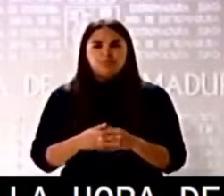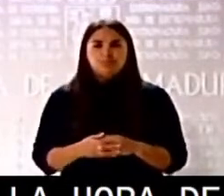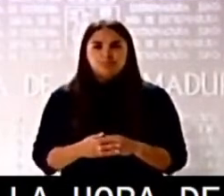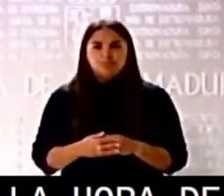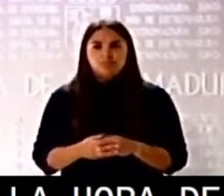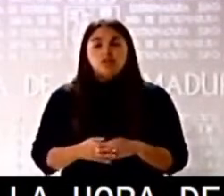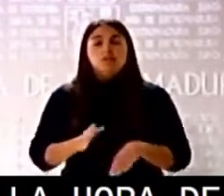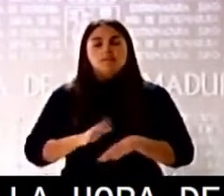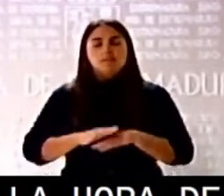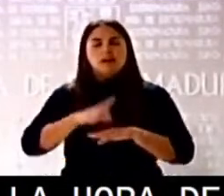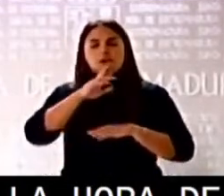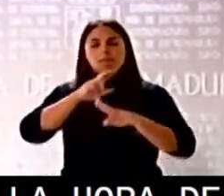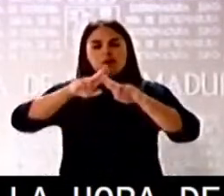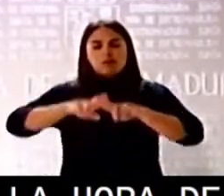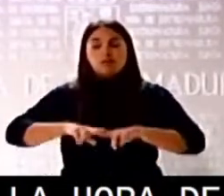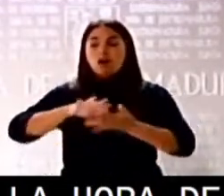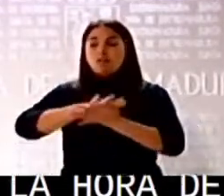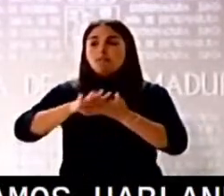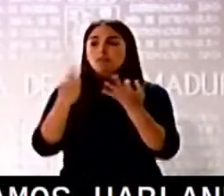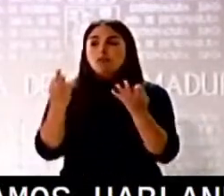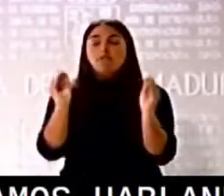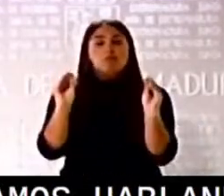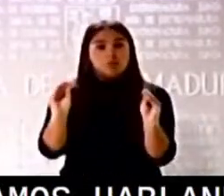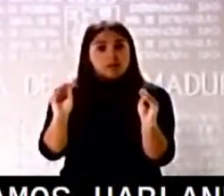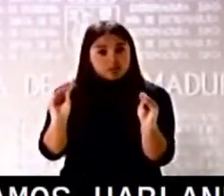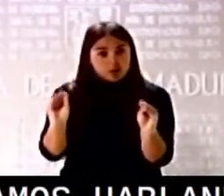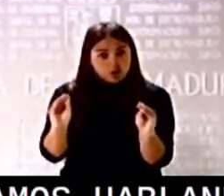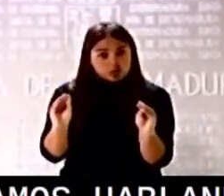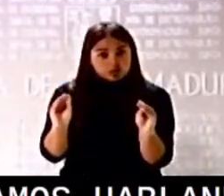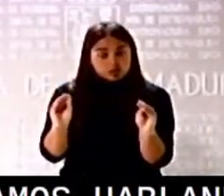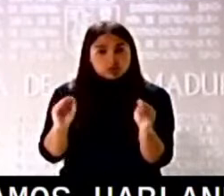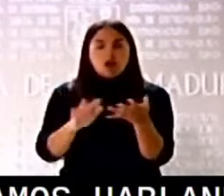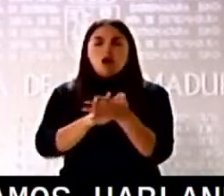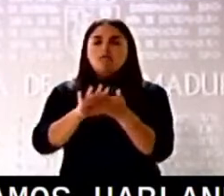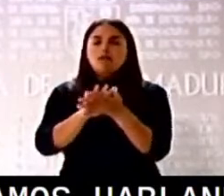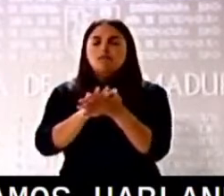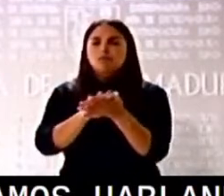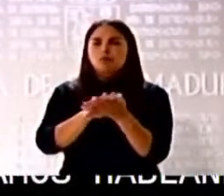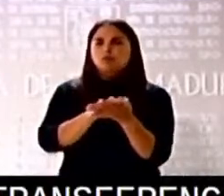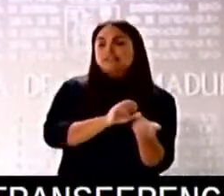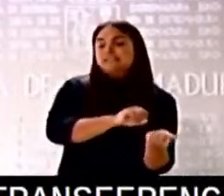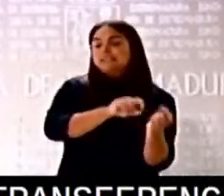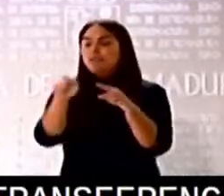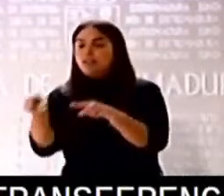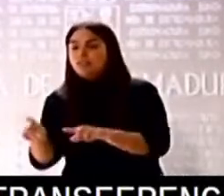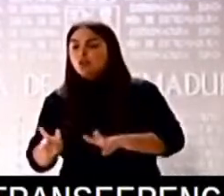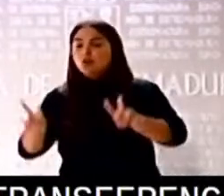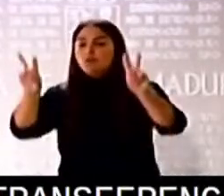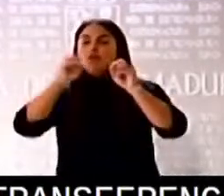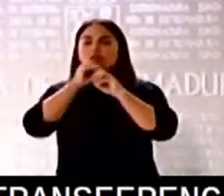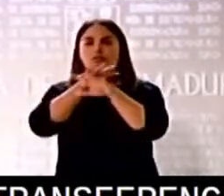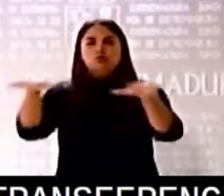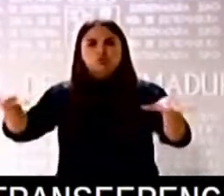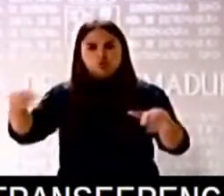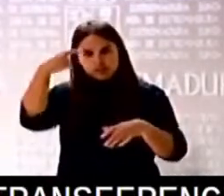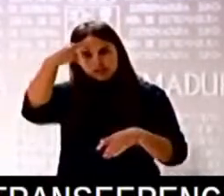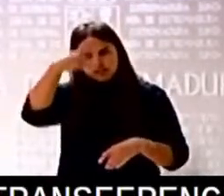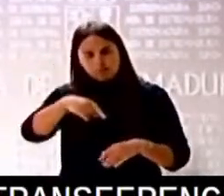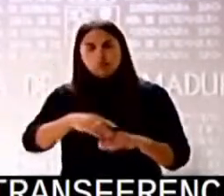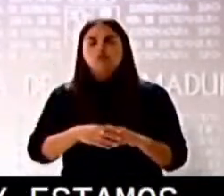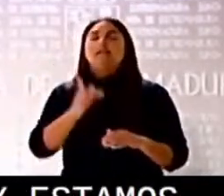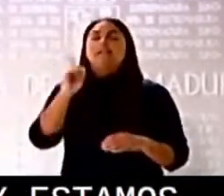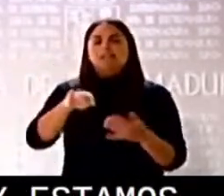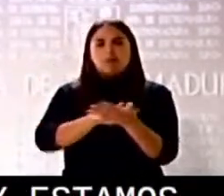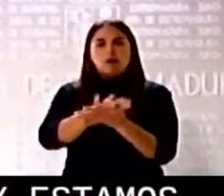de poder hacer esa valoración. Estamos hablando de la formación, estamos hablando de la transferencia, innovación y difusión del conocimiento y estamos